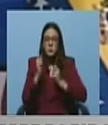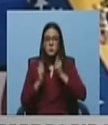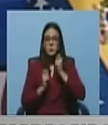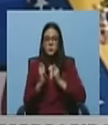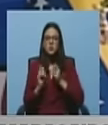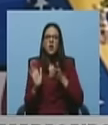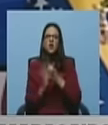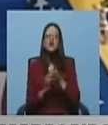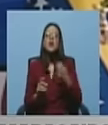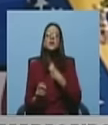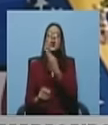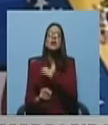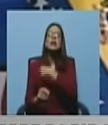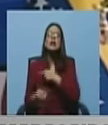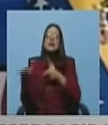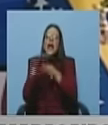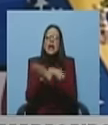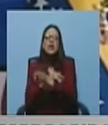el tema religioso,